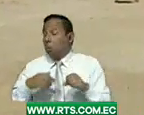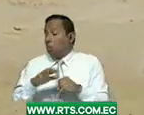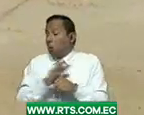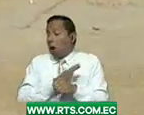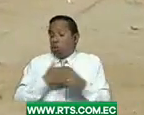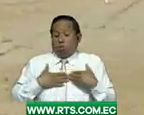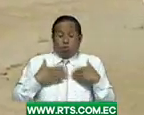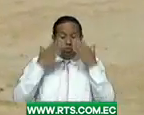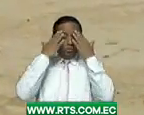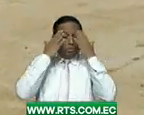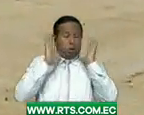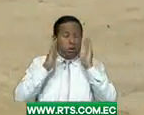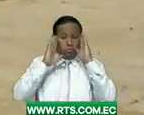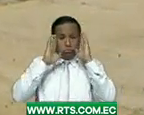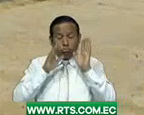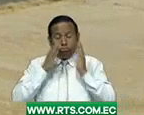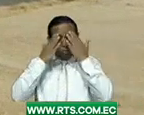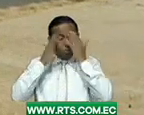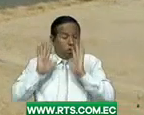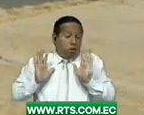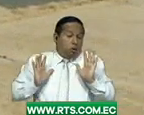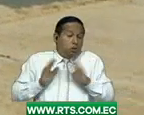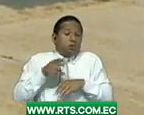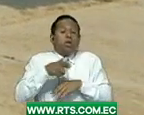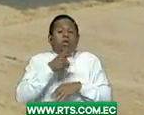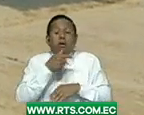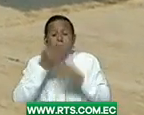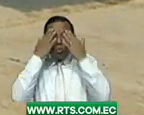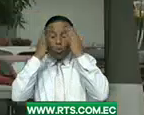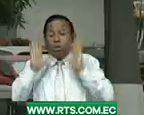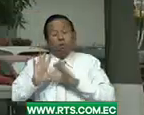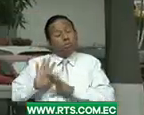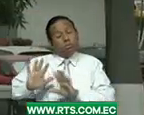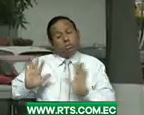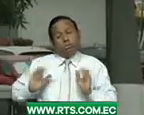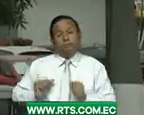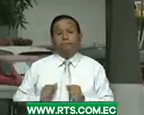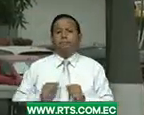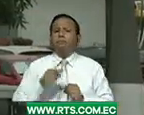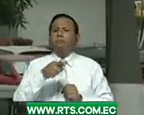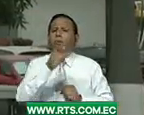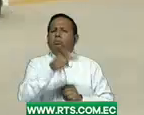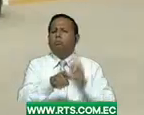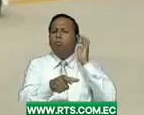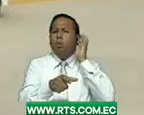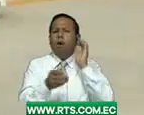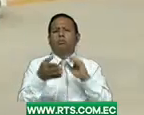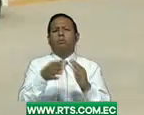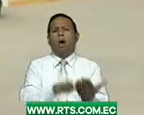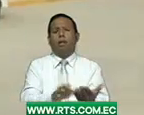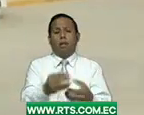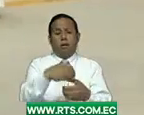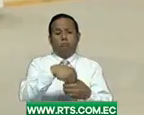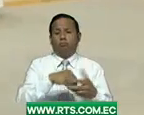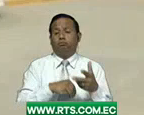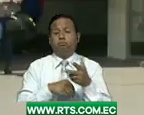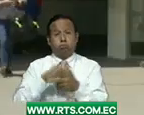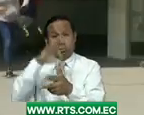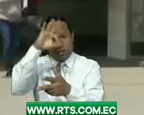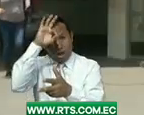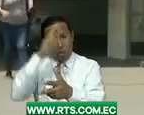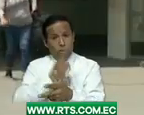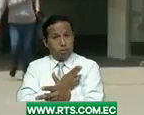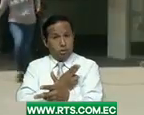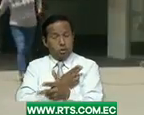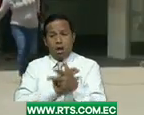sé nada. ¿A quién mismo sería? ¿De dónde sería la chica? No sé nada. La ciudadana falleció al ser trasladada al hospital universitario.